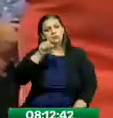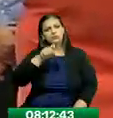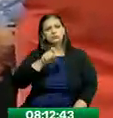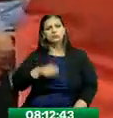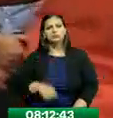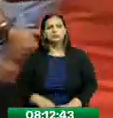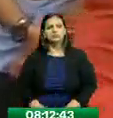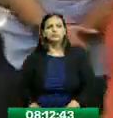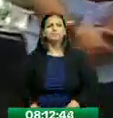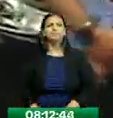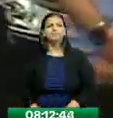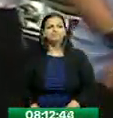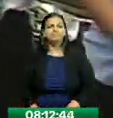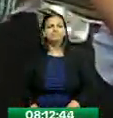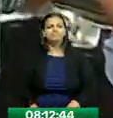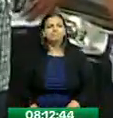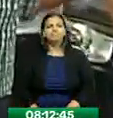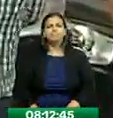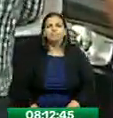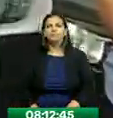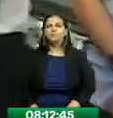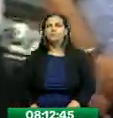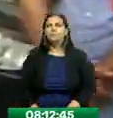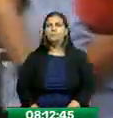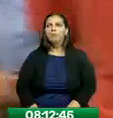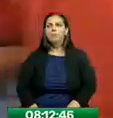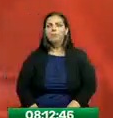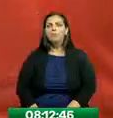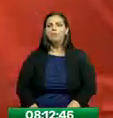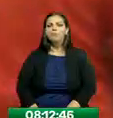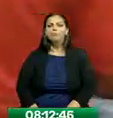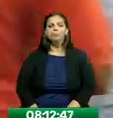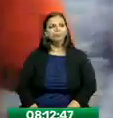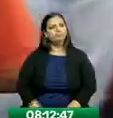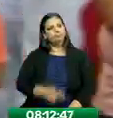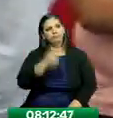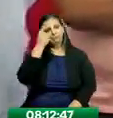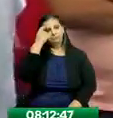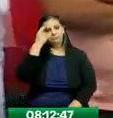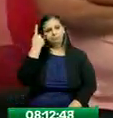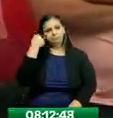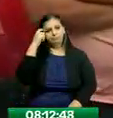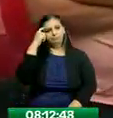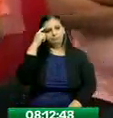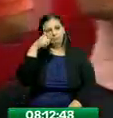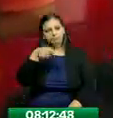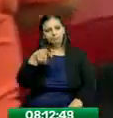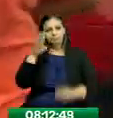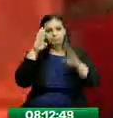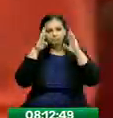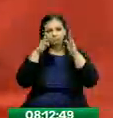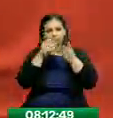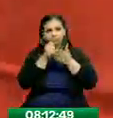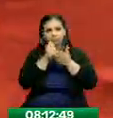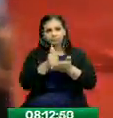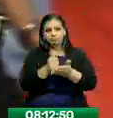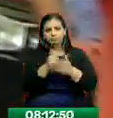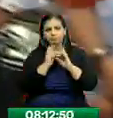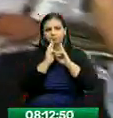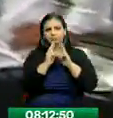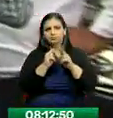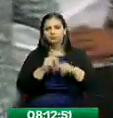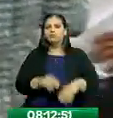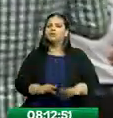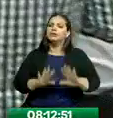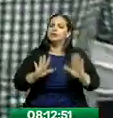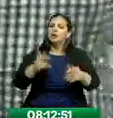una respuesta inmediata al gobierno. Dígame, o señor, el día de hoy. Pero una respuesta del gobierno en cuanto al decreto que se ha emitido. Señor, el decreto ya está hecho,